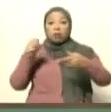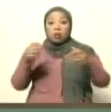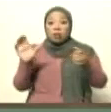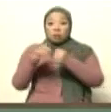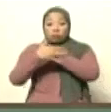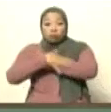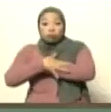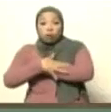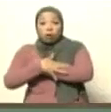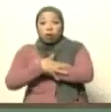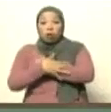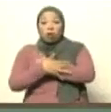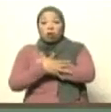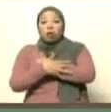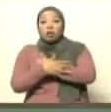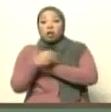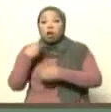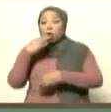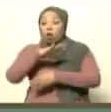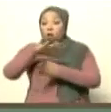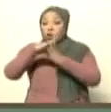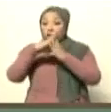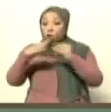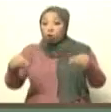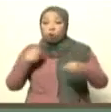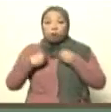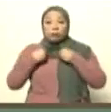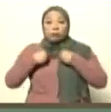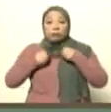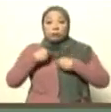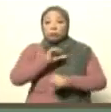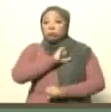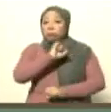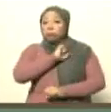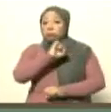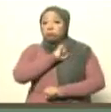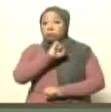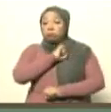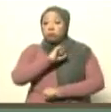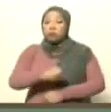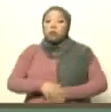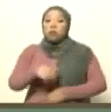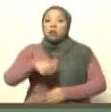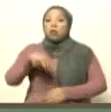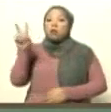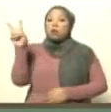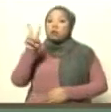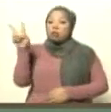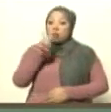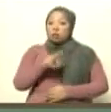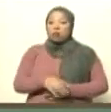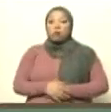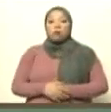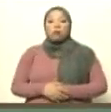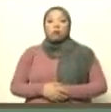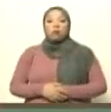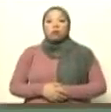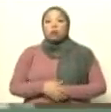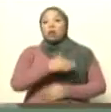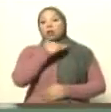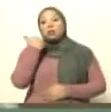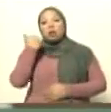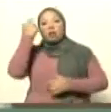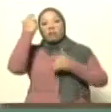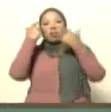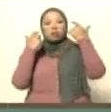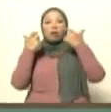hace 8 años, en el 14, en la misma época comenzaron aquí en Venezuela. Acaba de fallecer el comandante Chávez, estaba